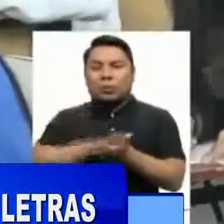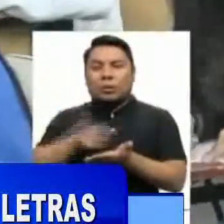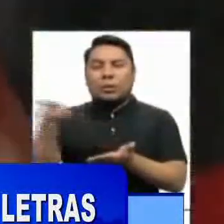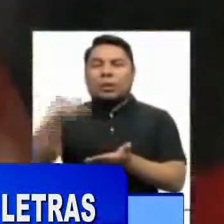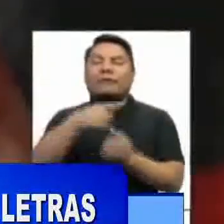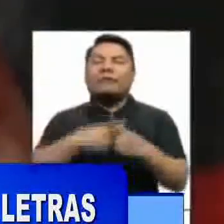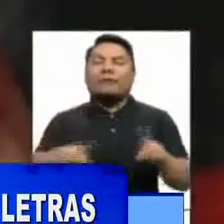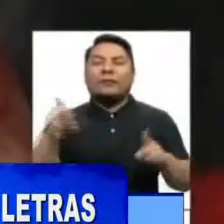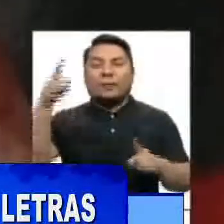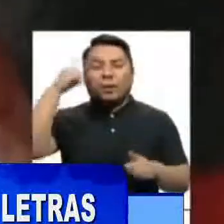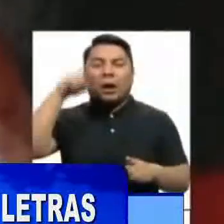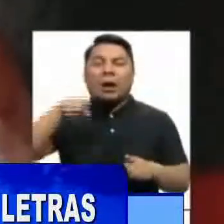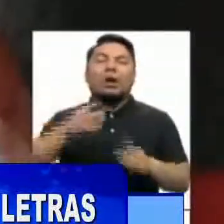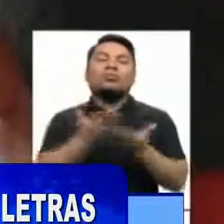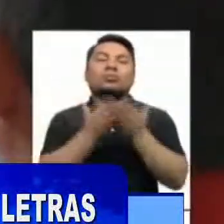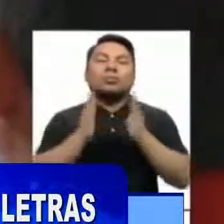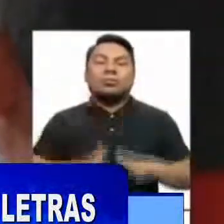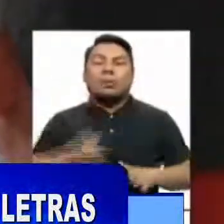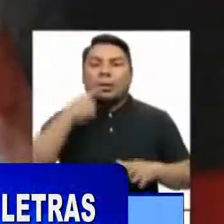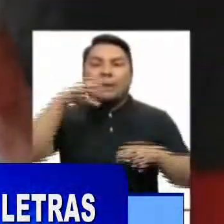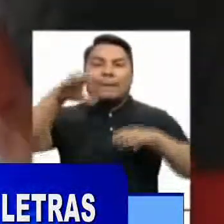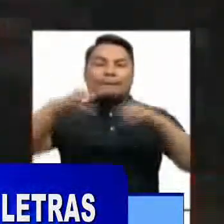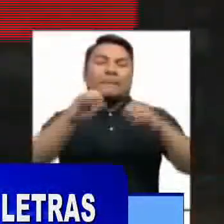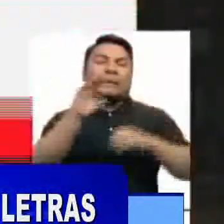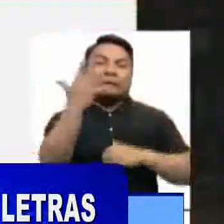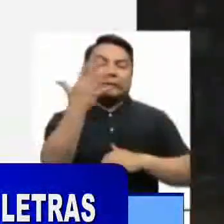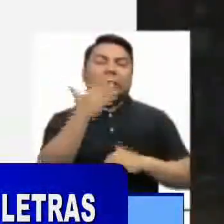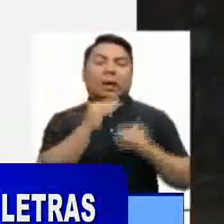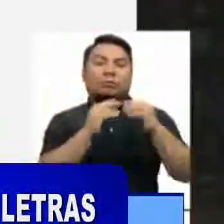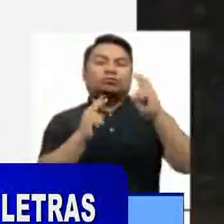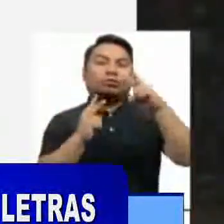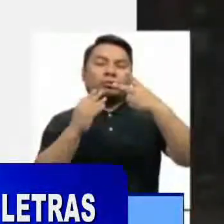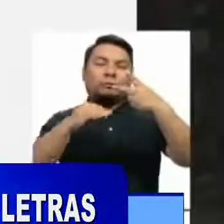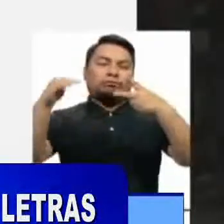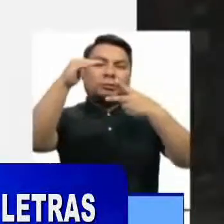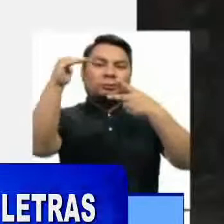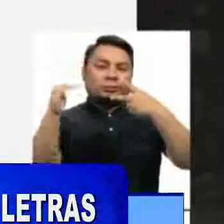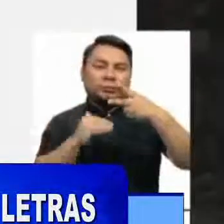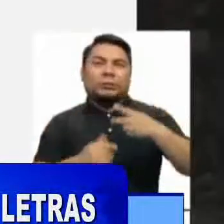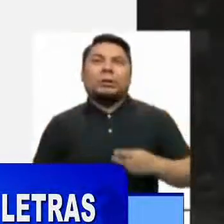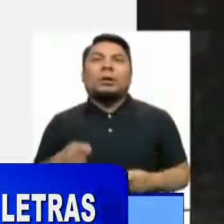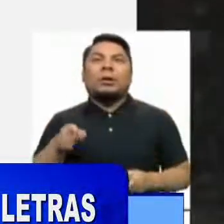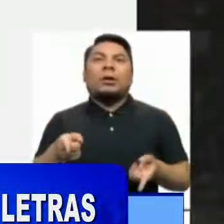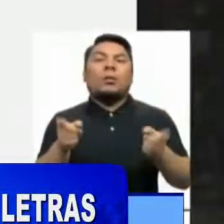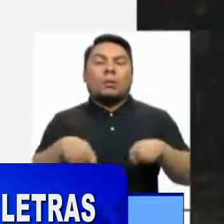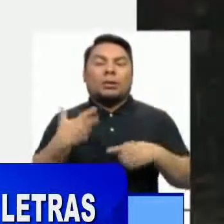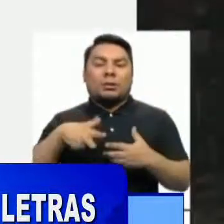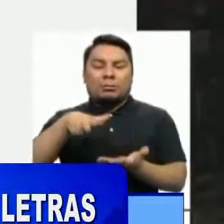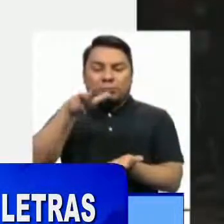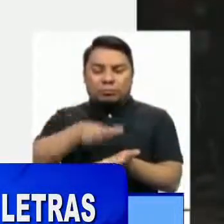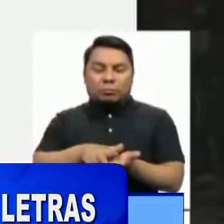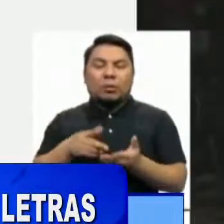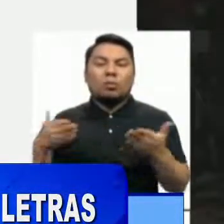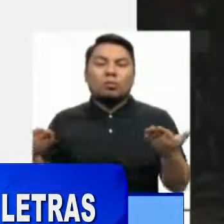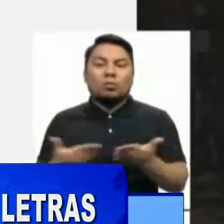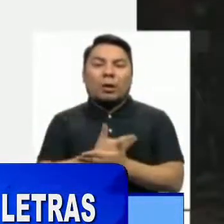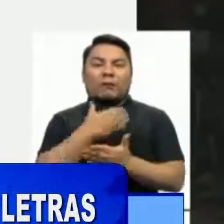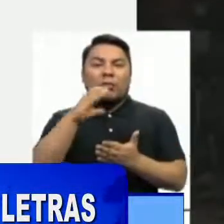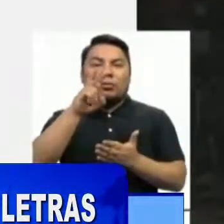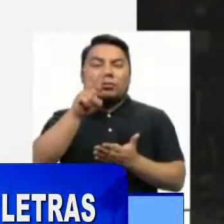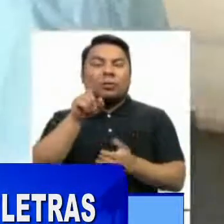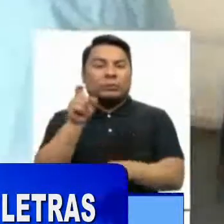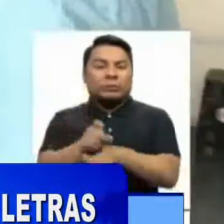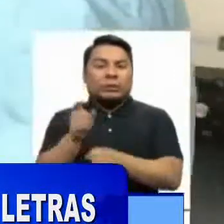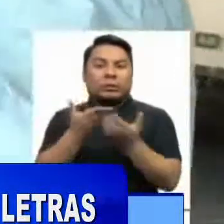que los alumnos sean ubicados en el tercio o quinto superior. El cambio de la nomenclatura se da en el marco de la aplicación del nuevo currículo